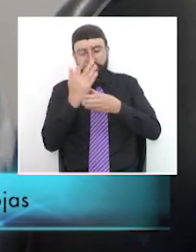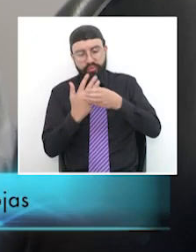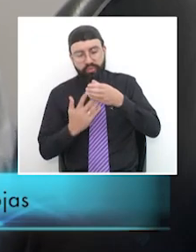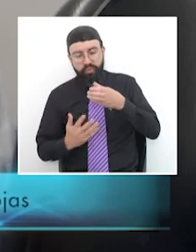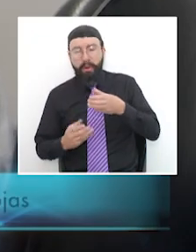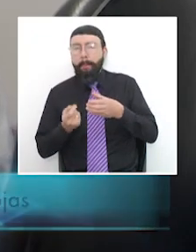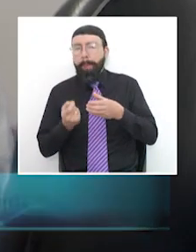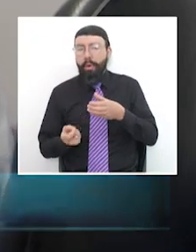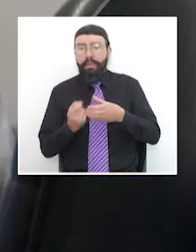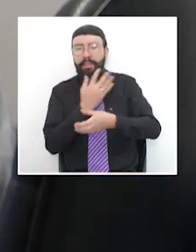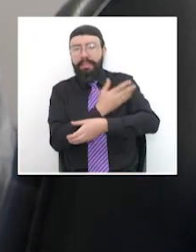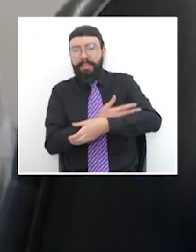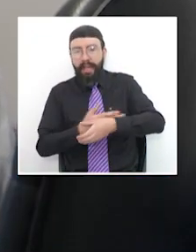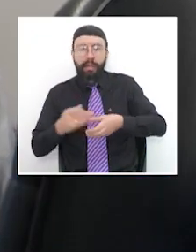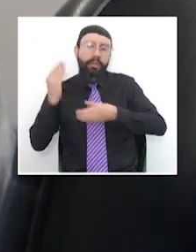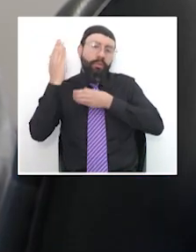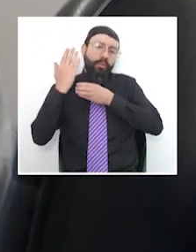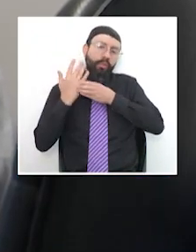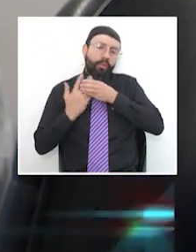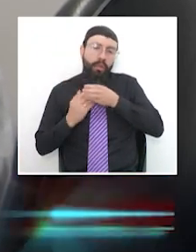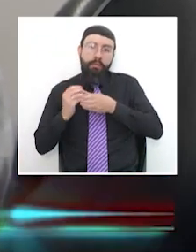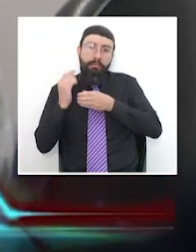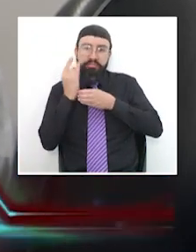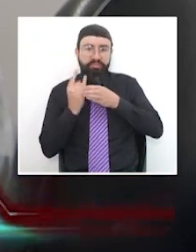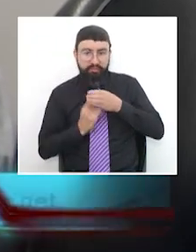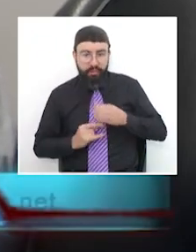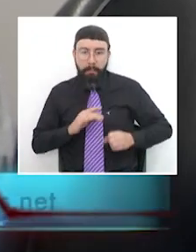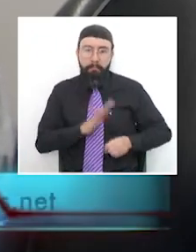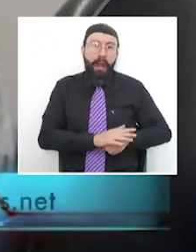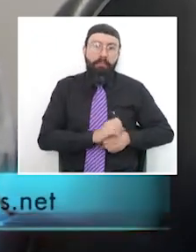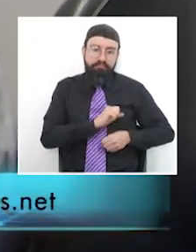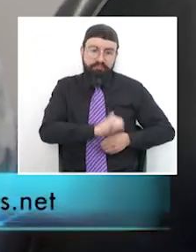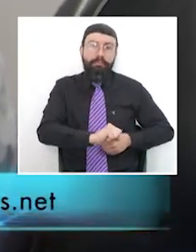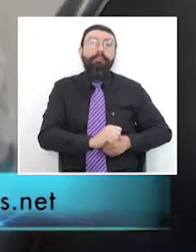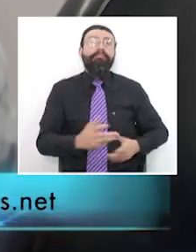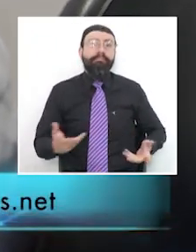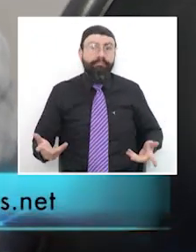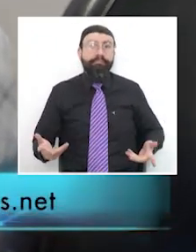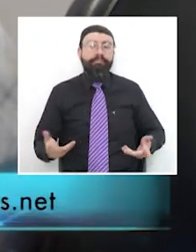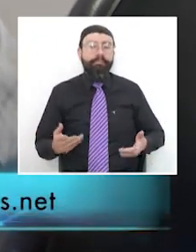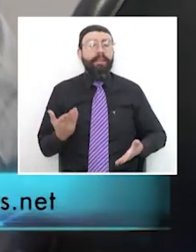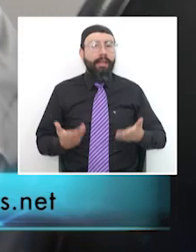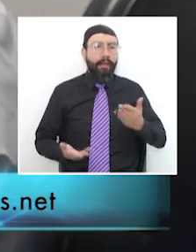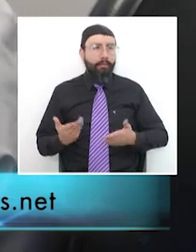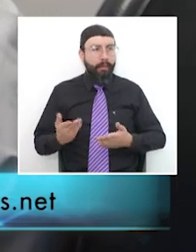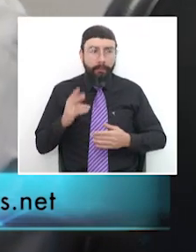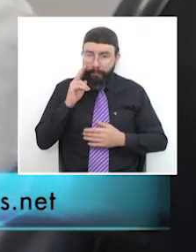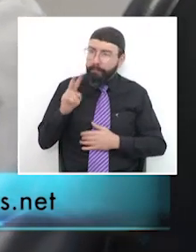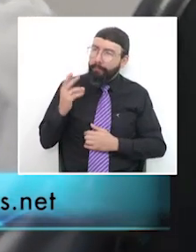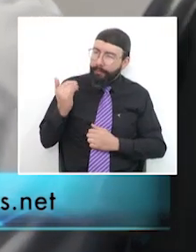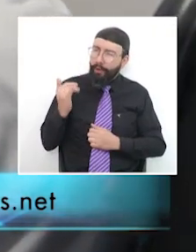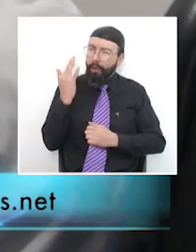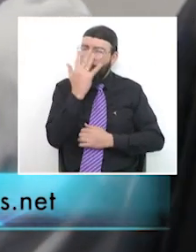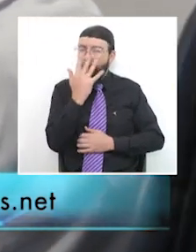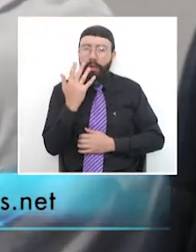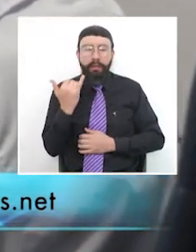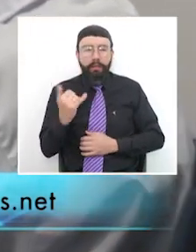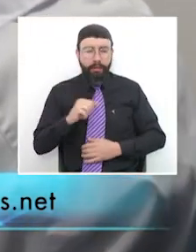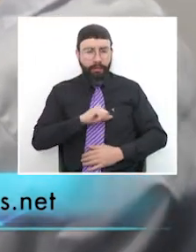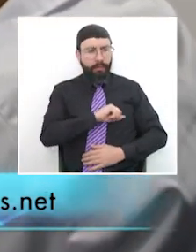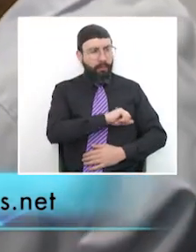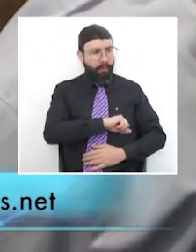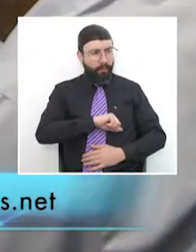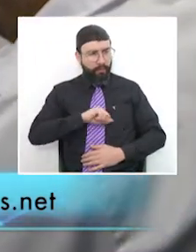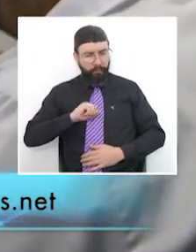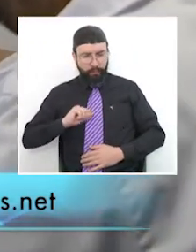disminuir el flujo sanguíneo al cerebro. Lo disminuye el flujo sanguíneo. Y ya sabemos, hoy en día la radiología